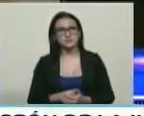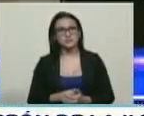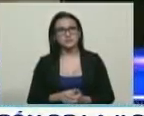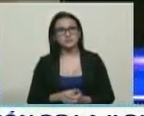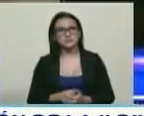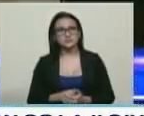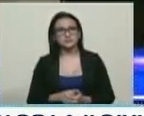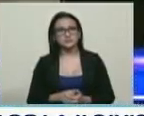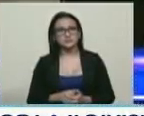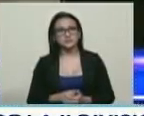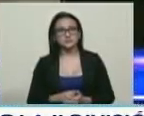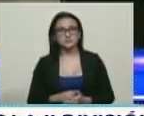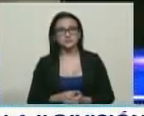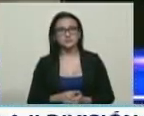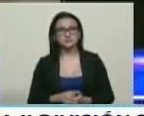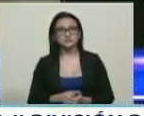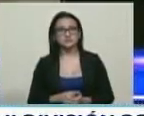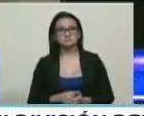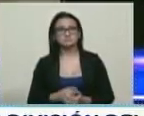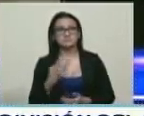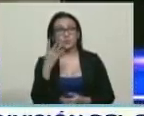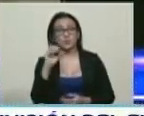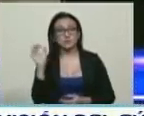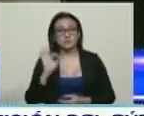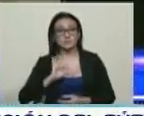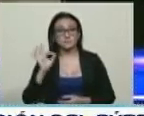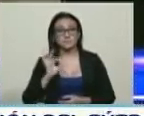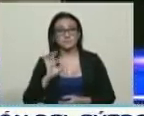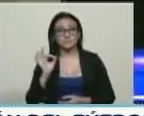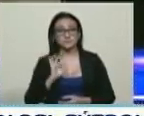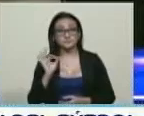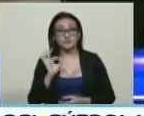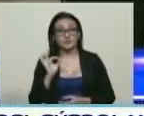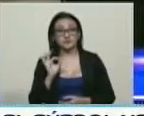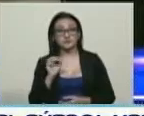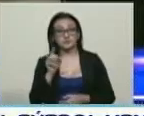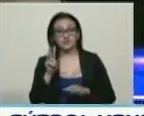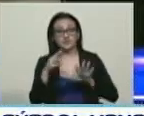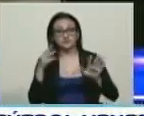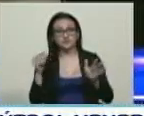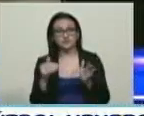este evento es que el 40% de estos